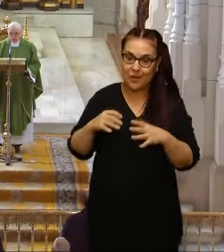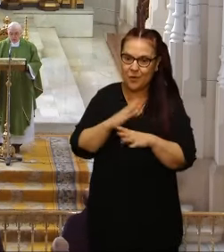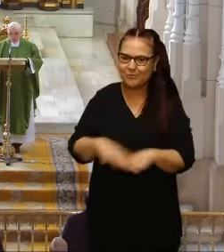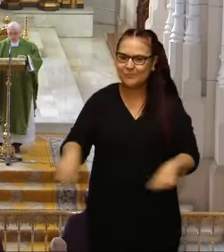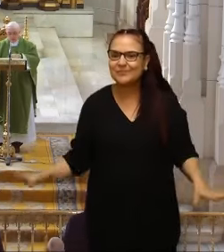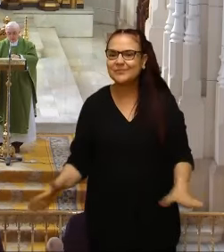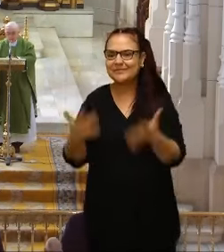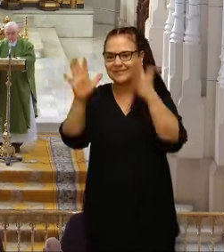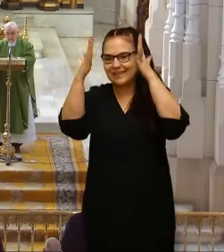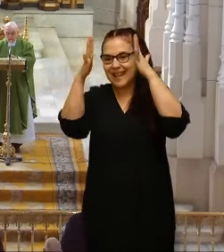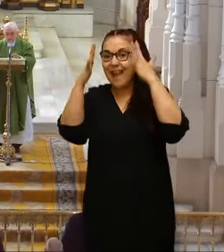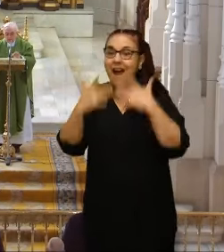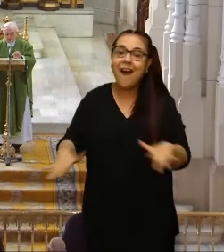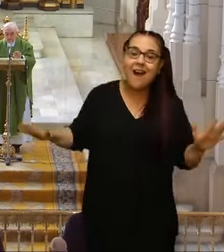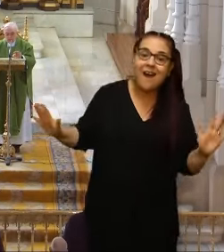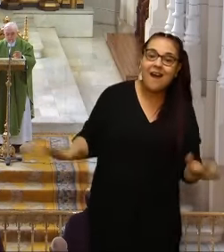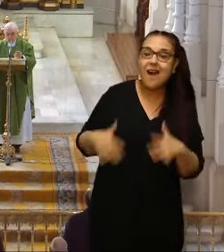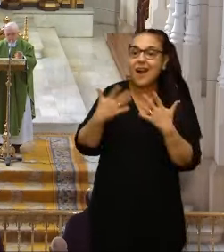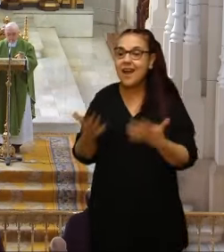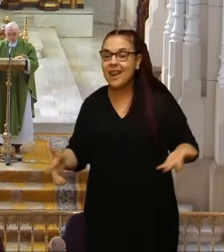Aleluya,